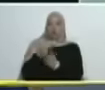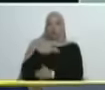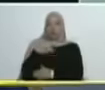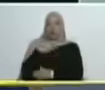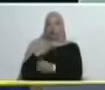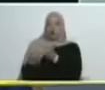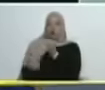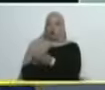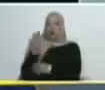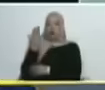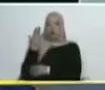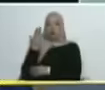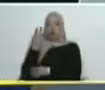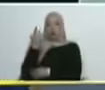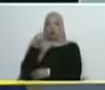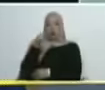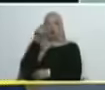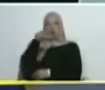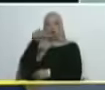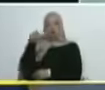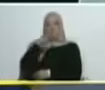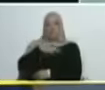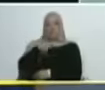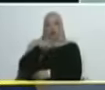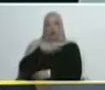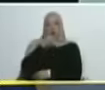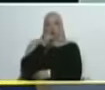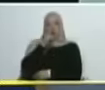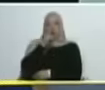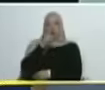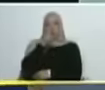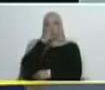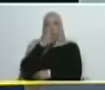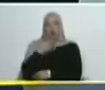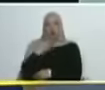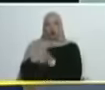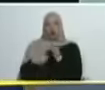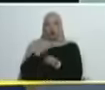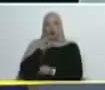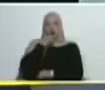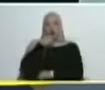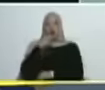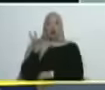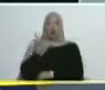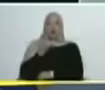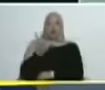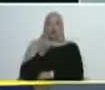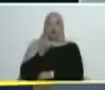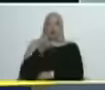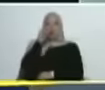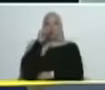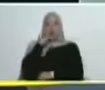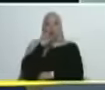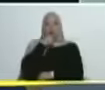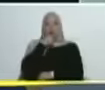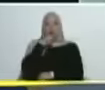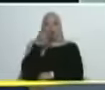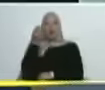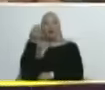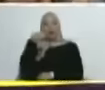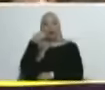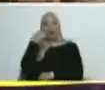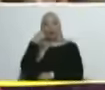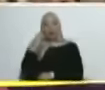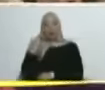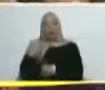fundadora, y será la gran misión Abuelos y Abuelas de la Patria, para los adultos y adultas mayores,